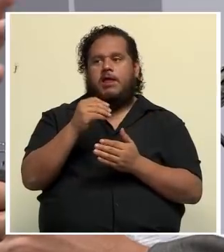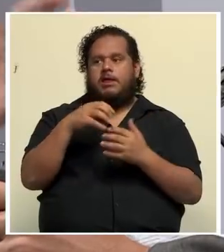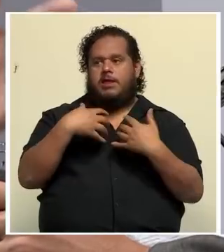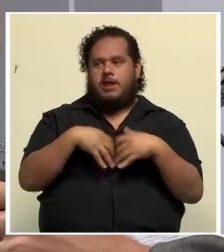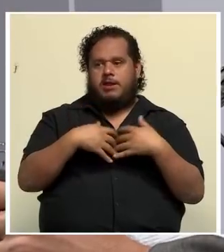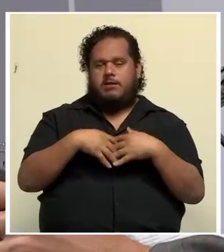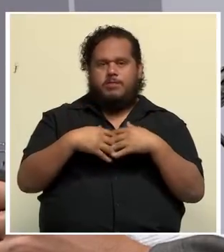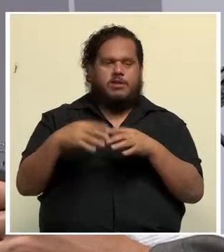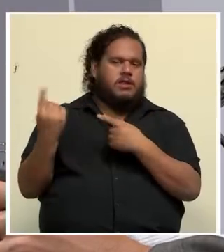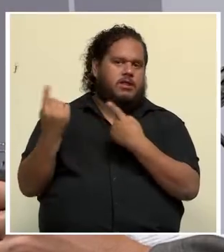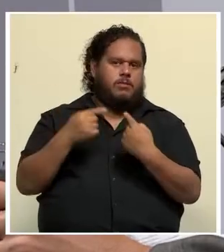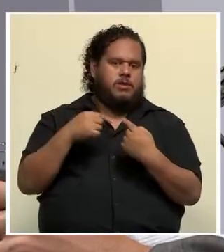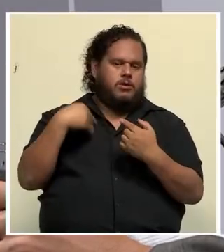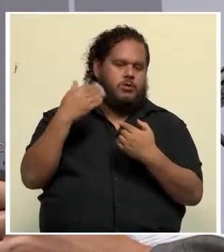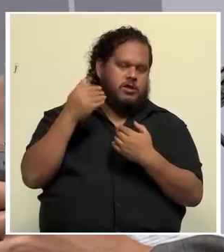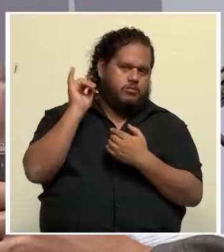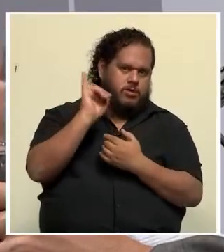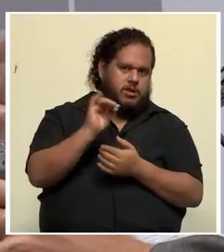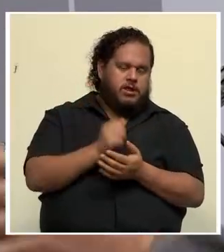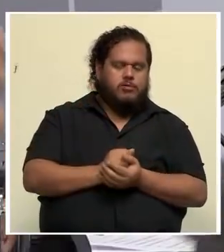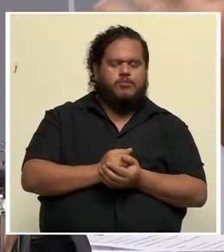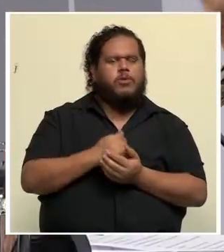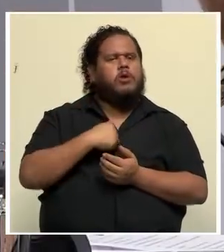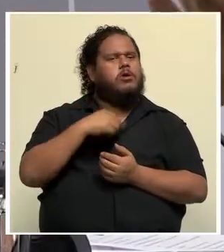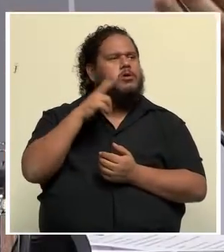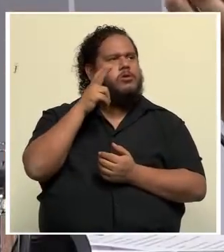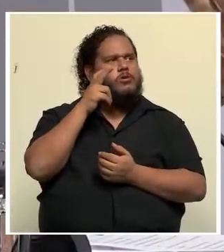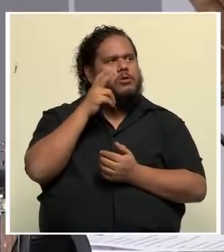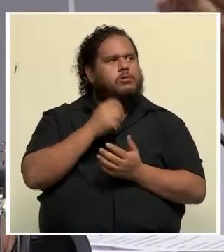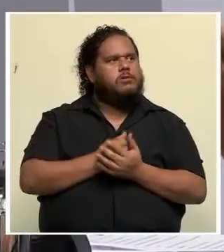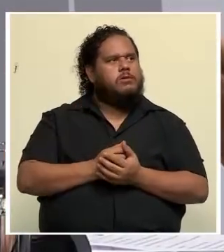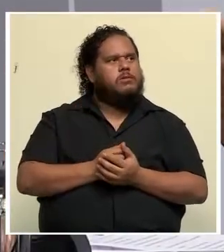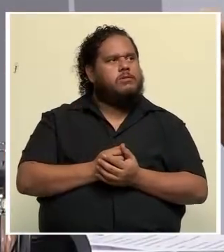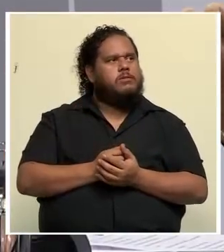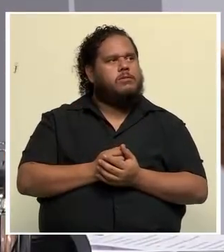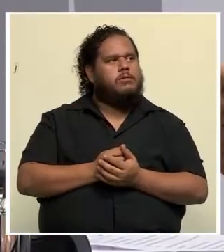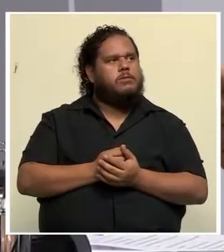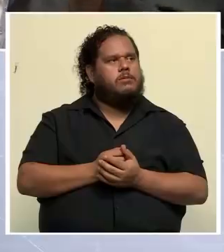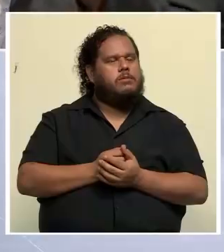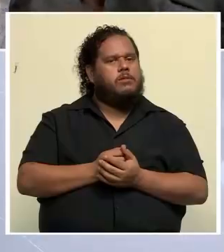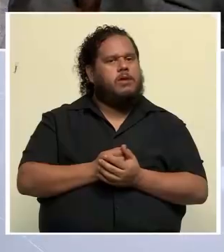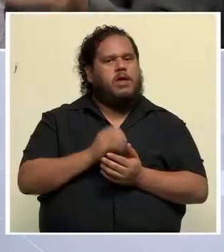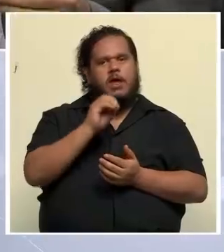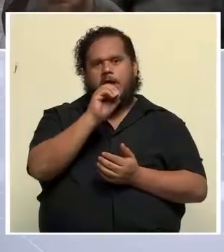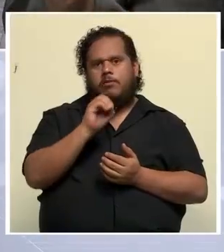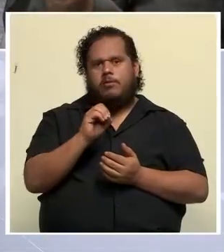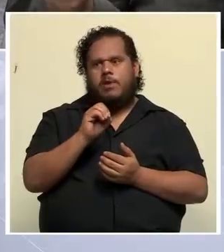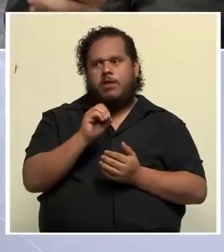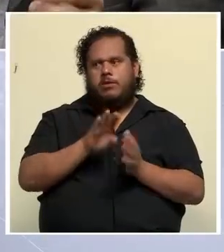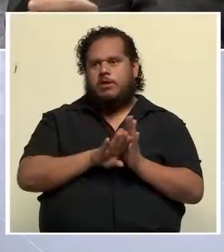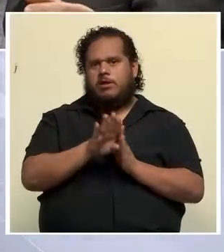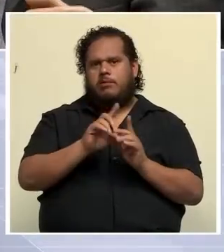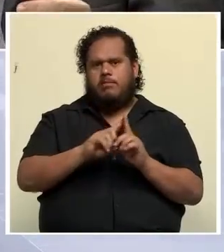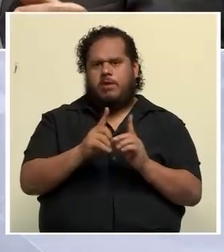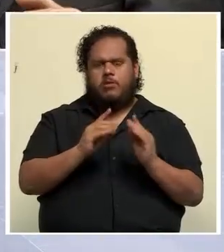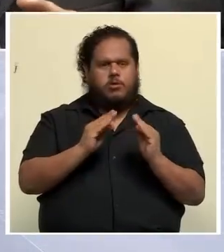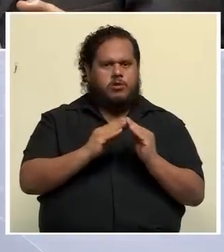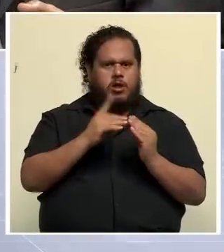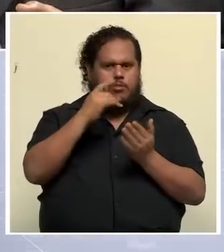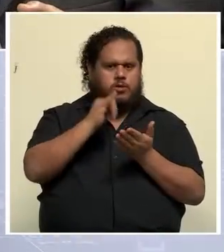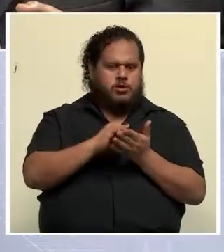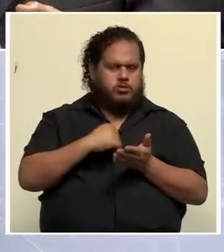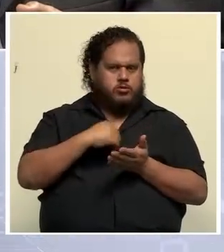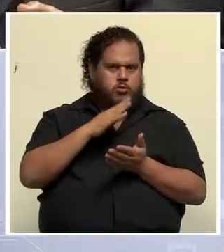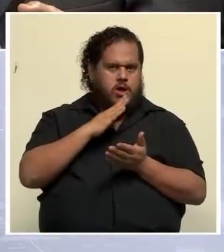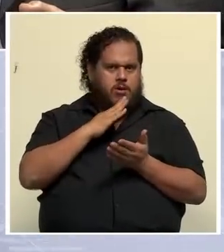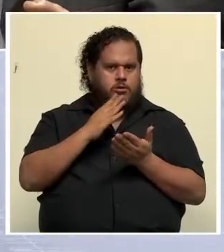venido después de eso. Escuché desde el promedio crecimiento, sí, pero en los hogares, por eso hablo del crecimiento